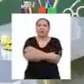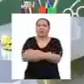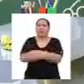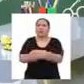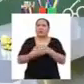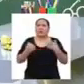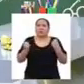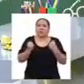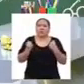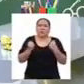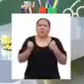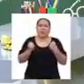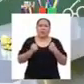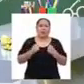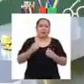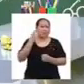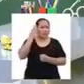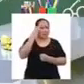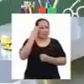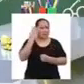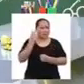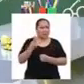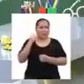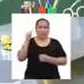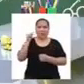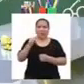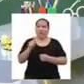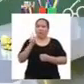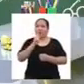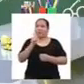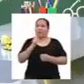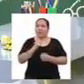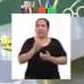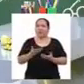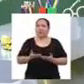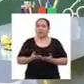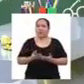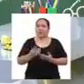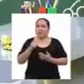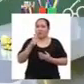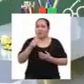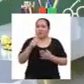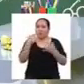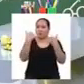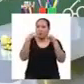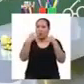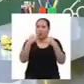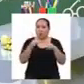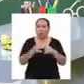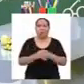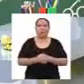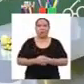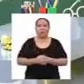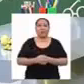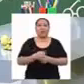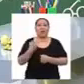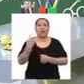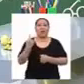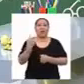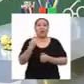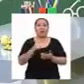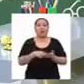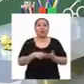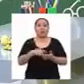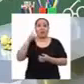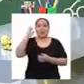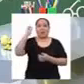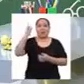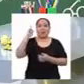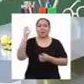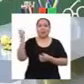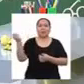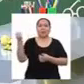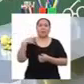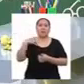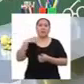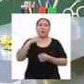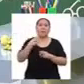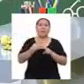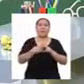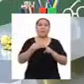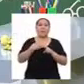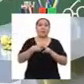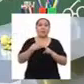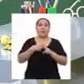enfriando. ¿Saben? Para que esto no suceda, vamos a hacer un juego. Cada vez que la profesora diga mi nombre,